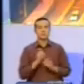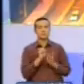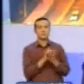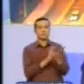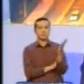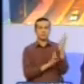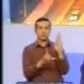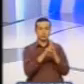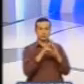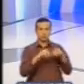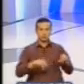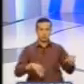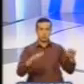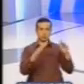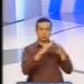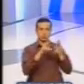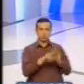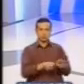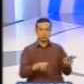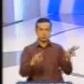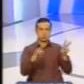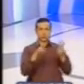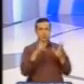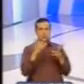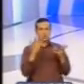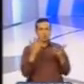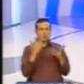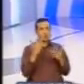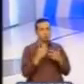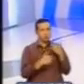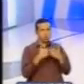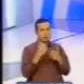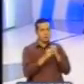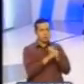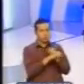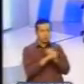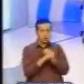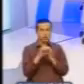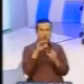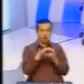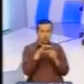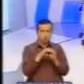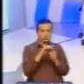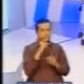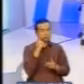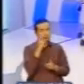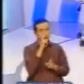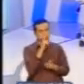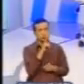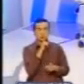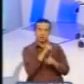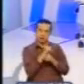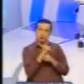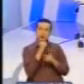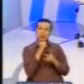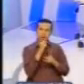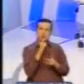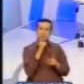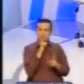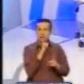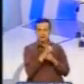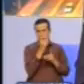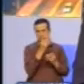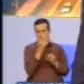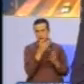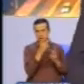de ley de plusvalía no les hace un daño en medio de la campaña electoral, en medio de las elecciones? Si bien hay que luchar contra la especulación de la